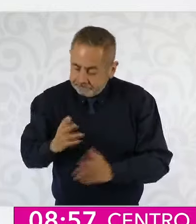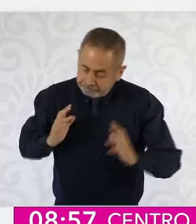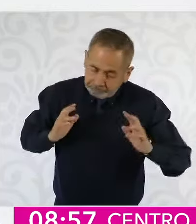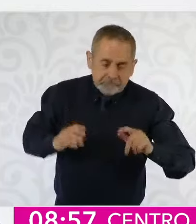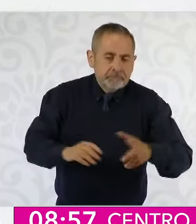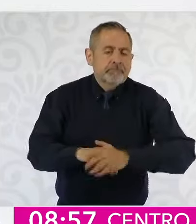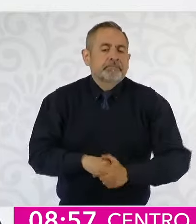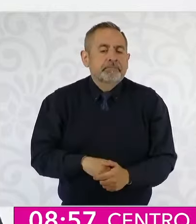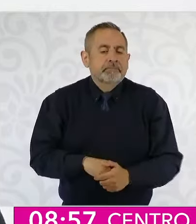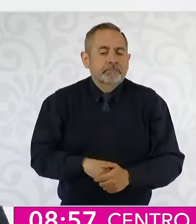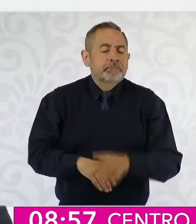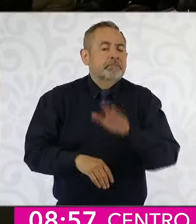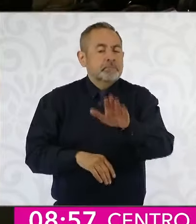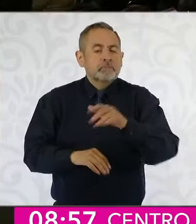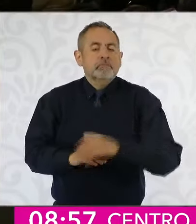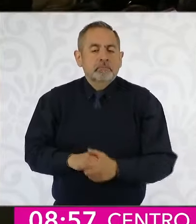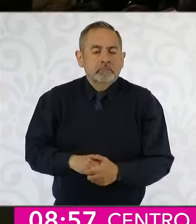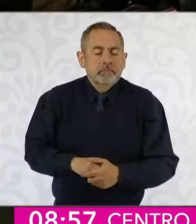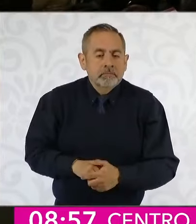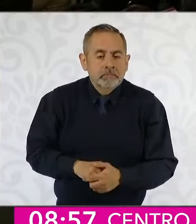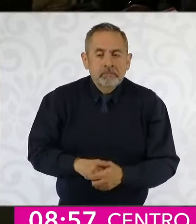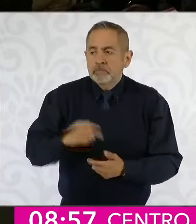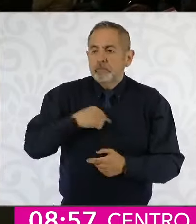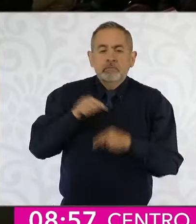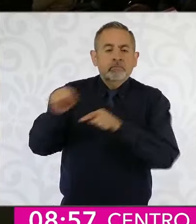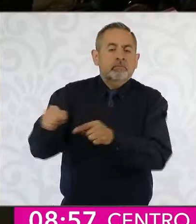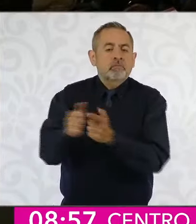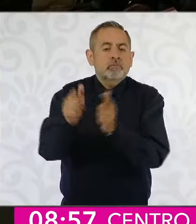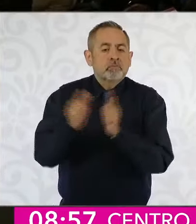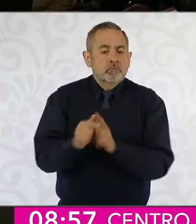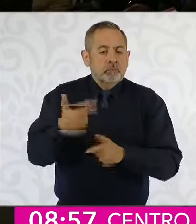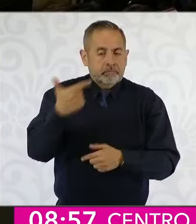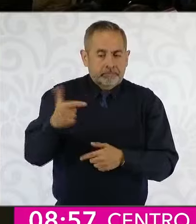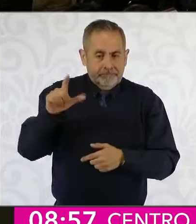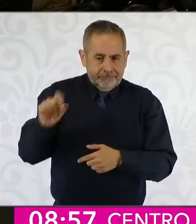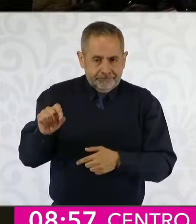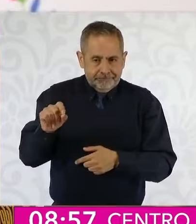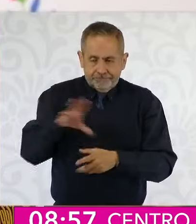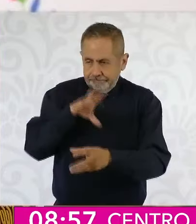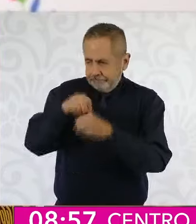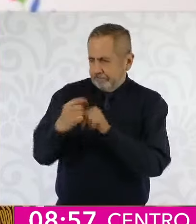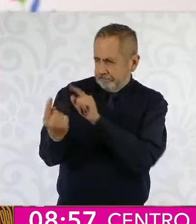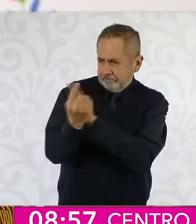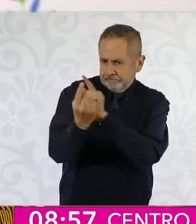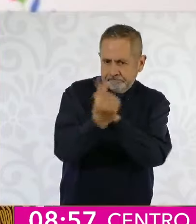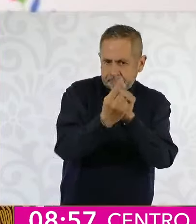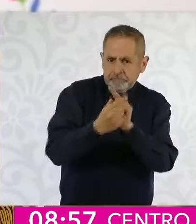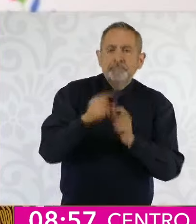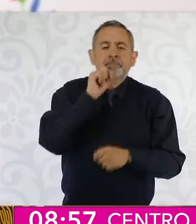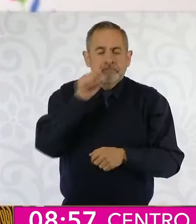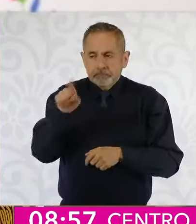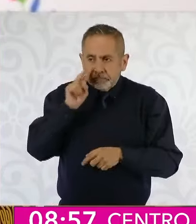importante, porque ahora que estuve en el G20, también nos vimos con nuestros